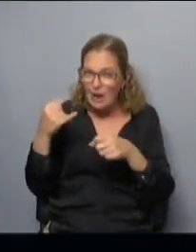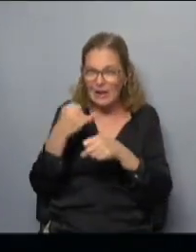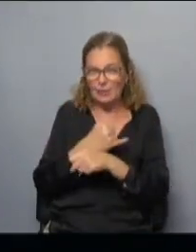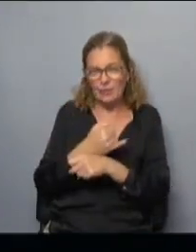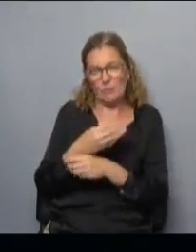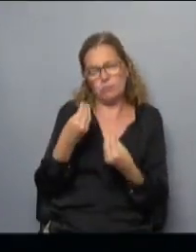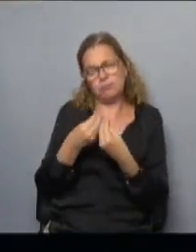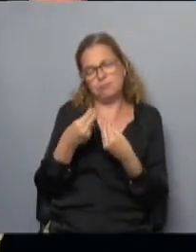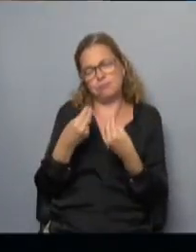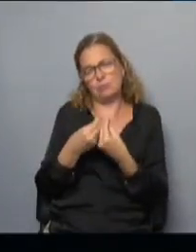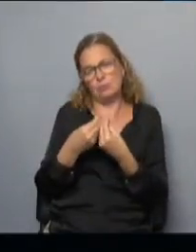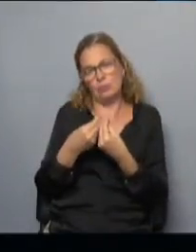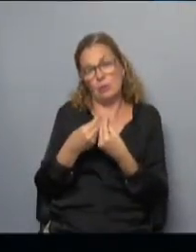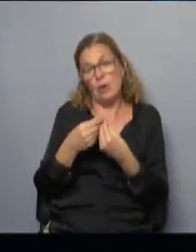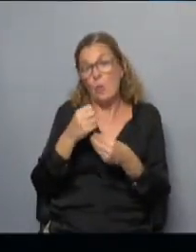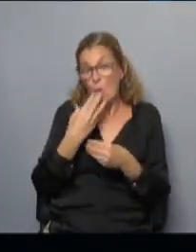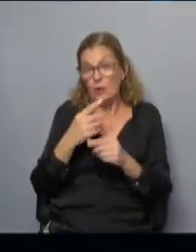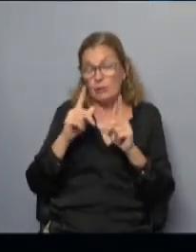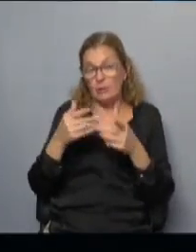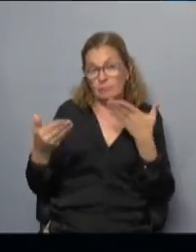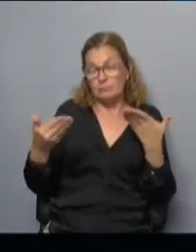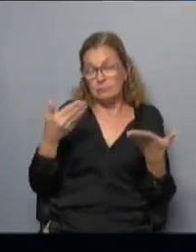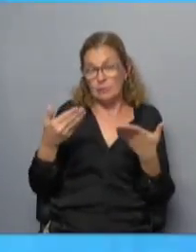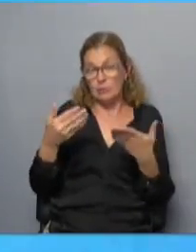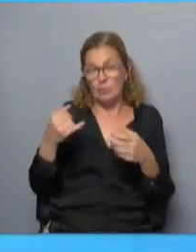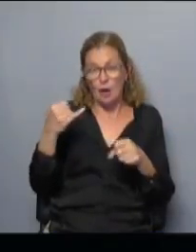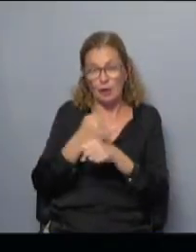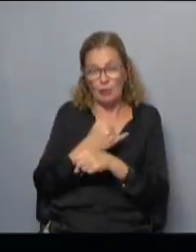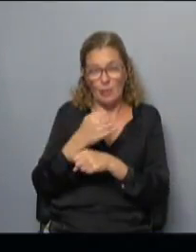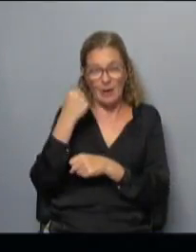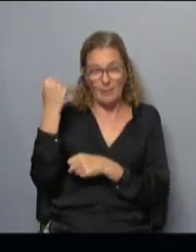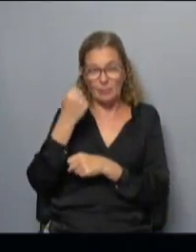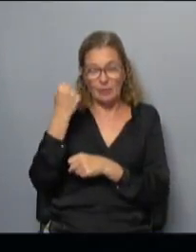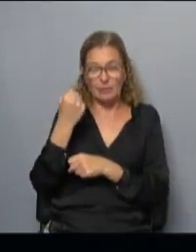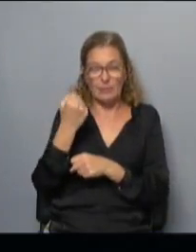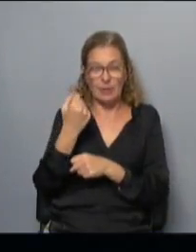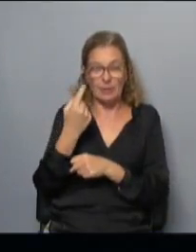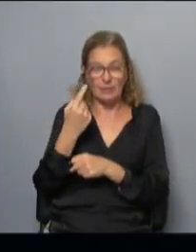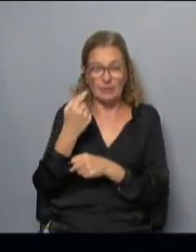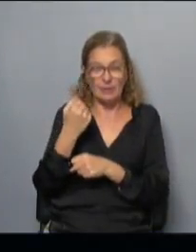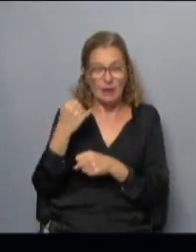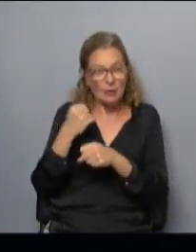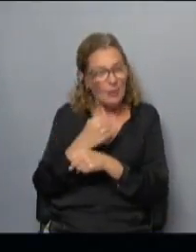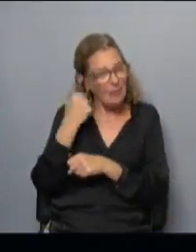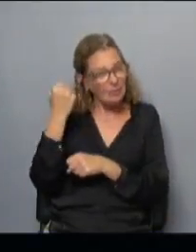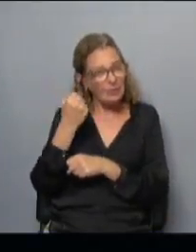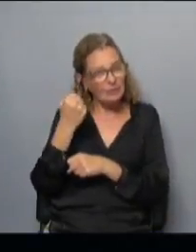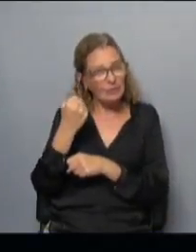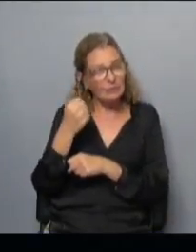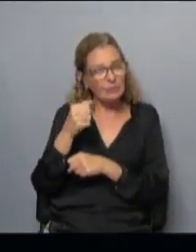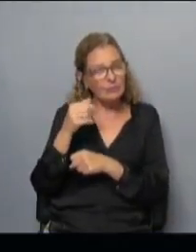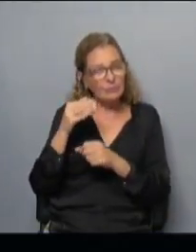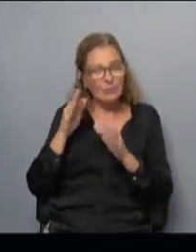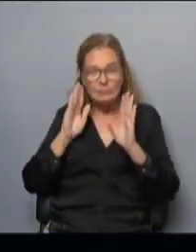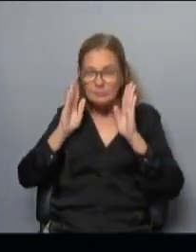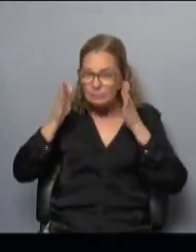y aciertos muchos cuales fue su principal error el principal error fue el no haber hecho hincapié en